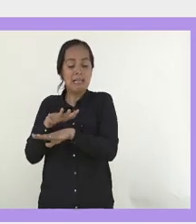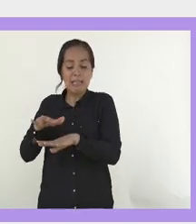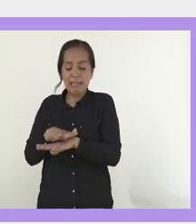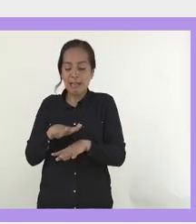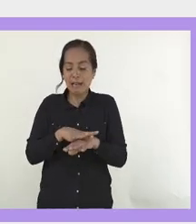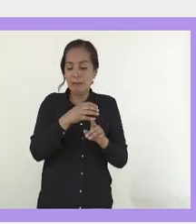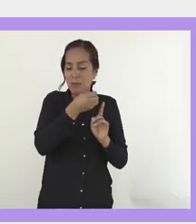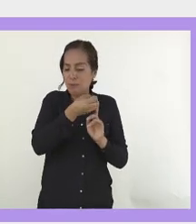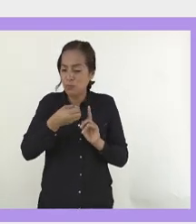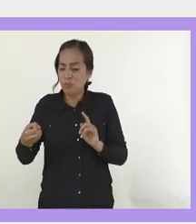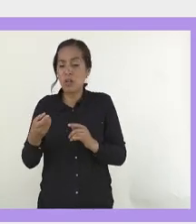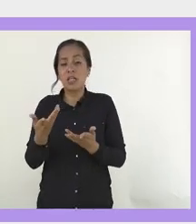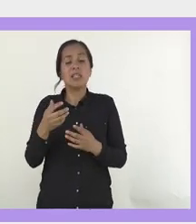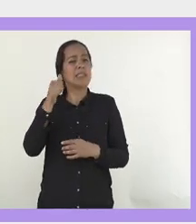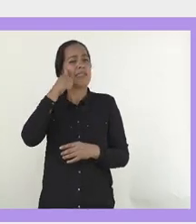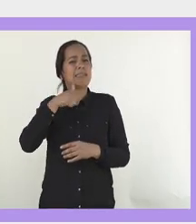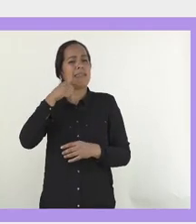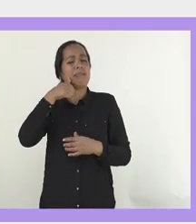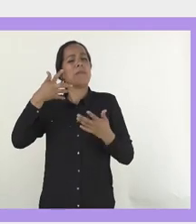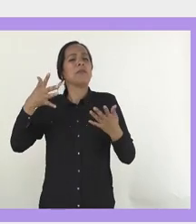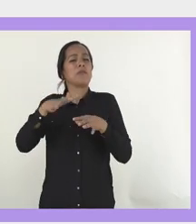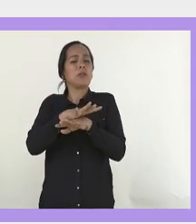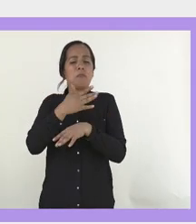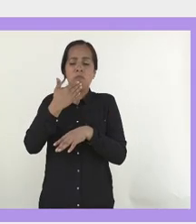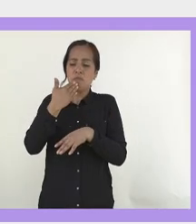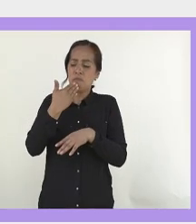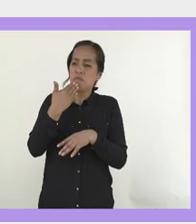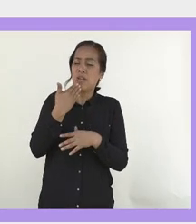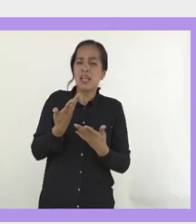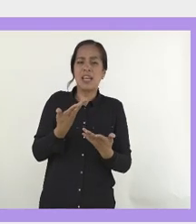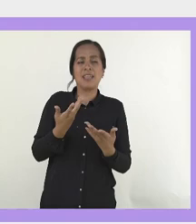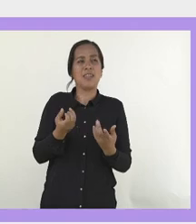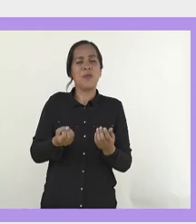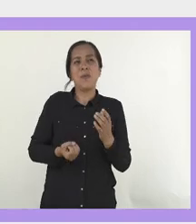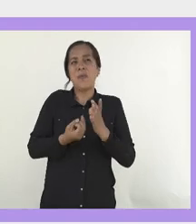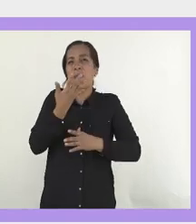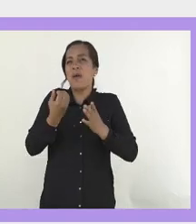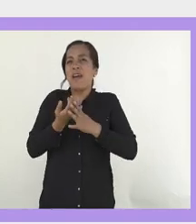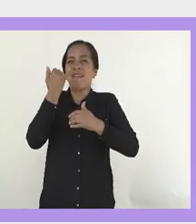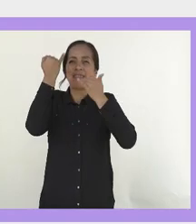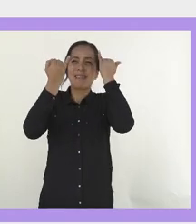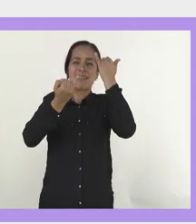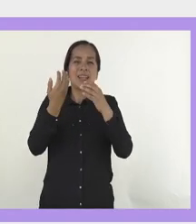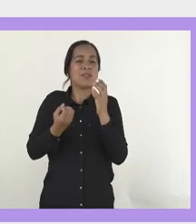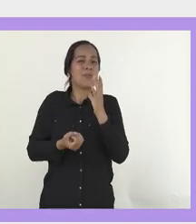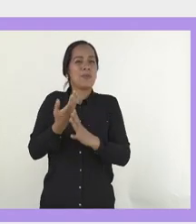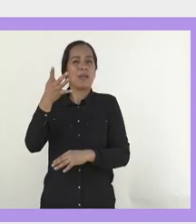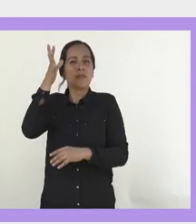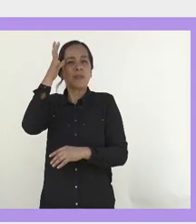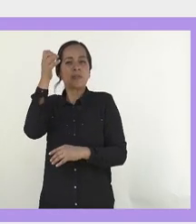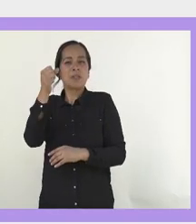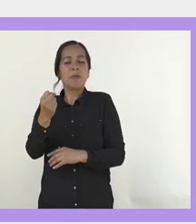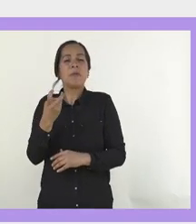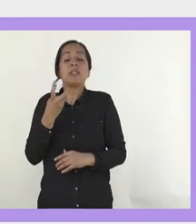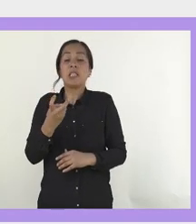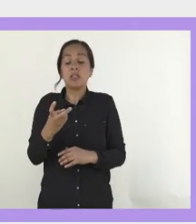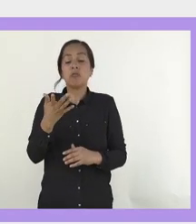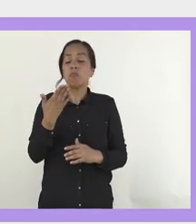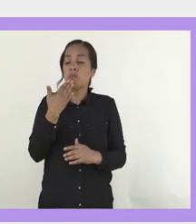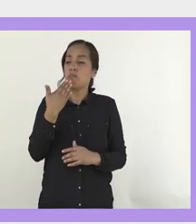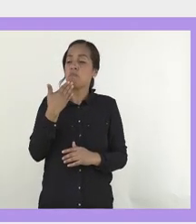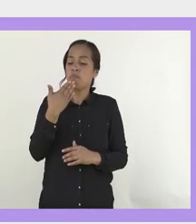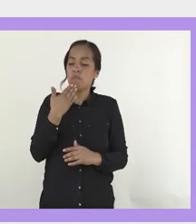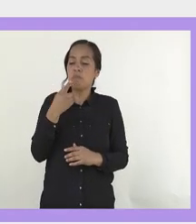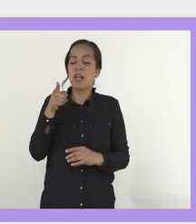los cambios son buenos refrescan este las ideas los conceptos y lo han tomado bastante bien